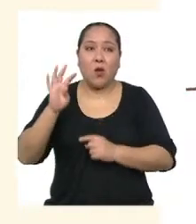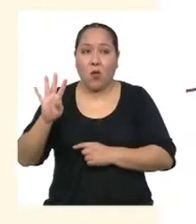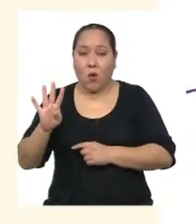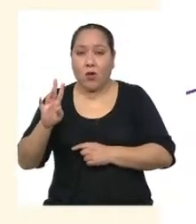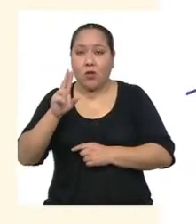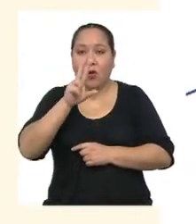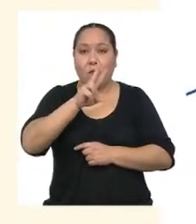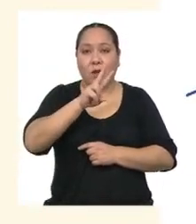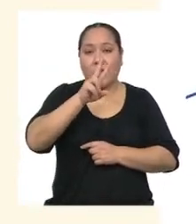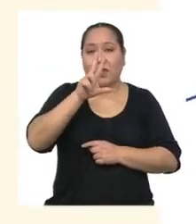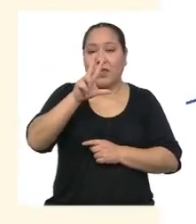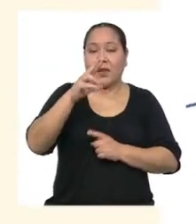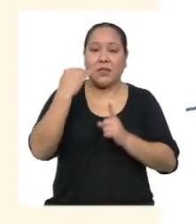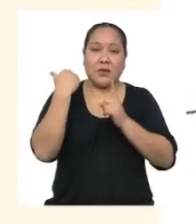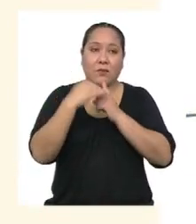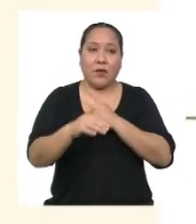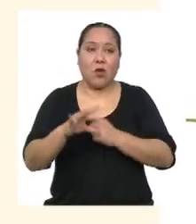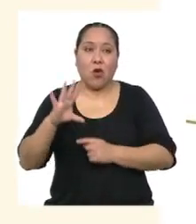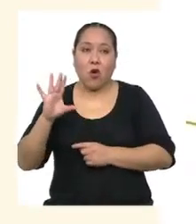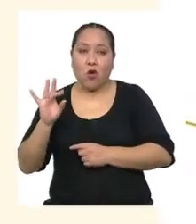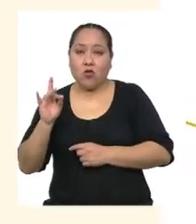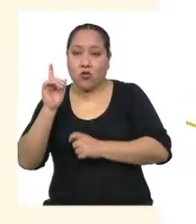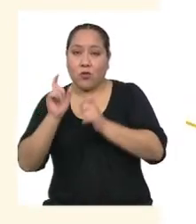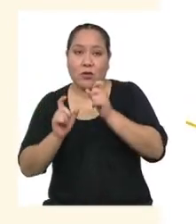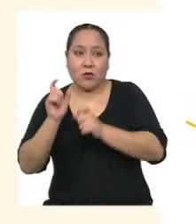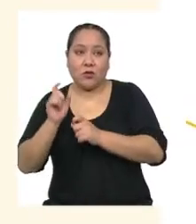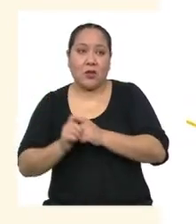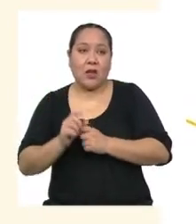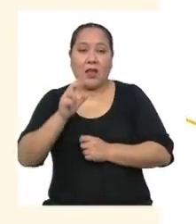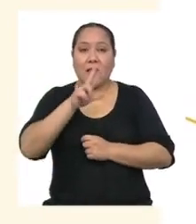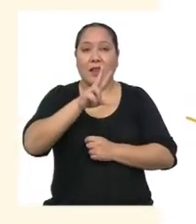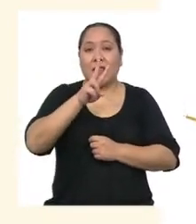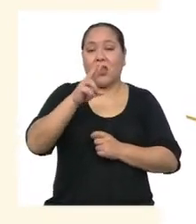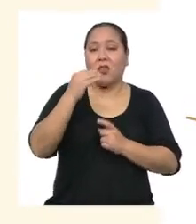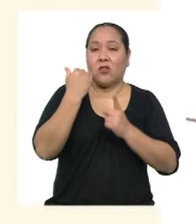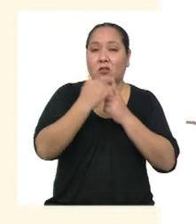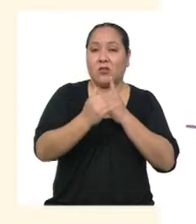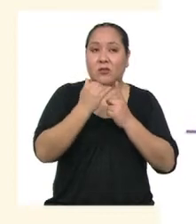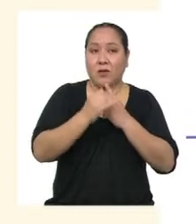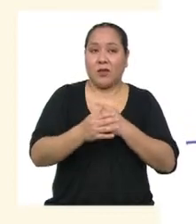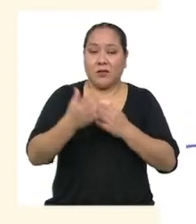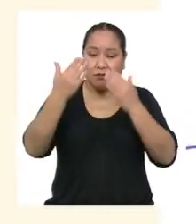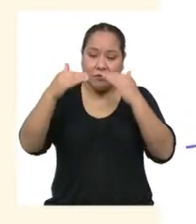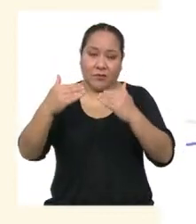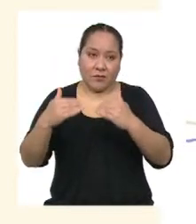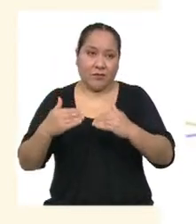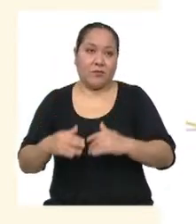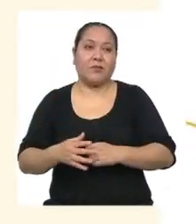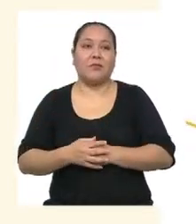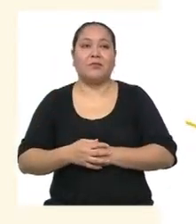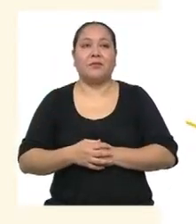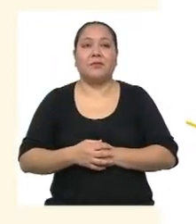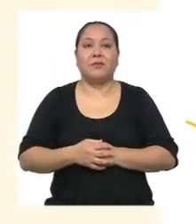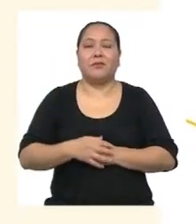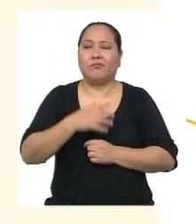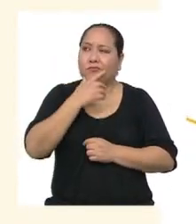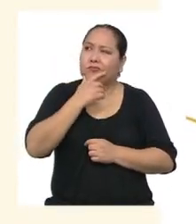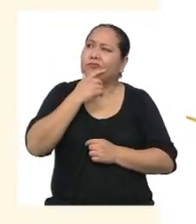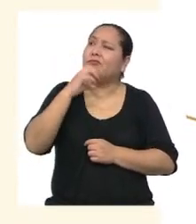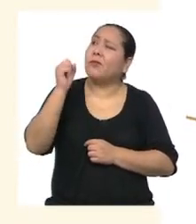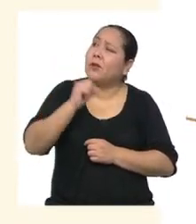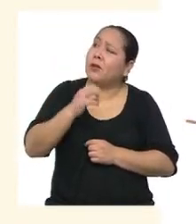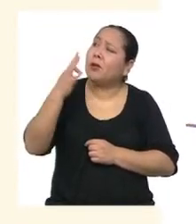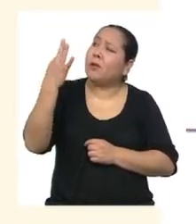de 23 años y medio, 8 personas de 32 años y medio y así sucesivamente. Está en lo